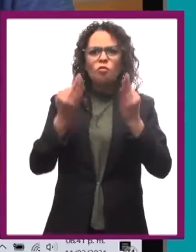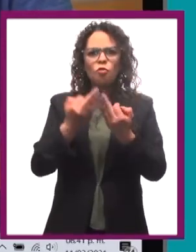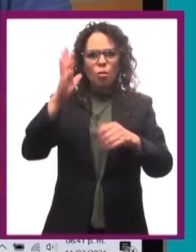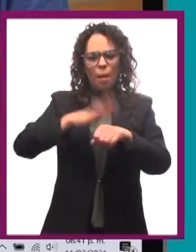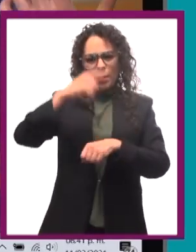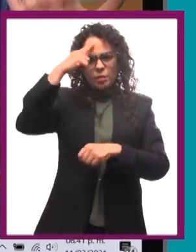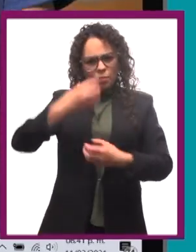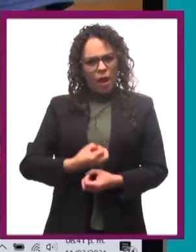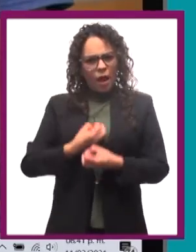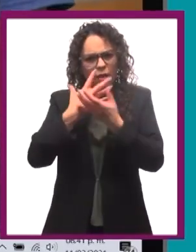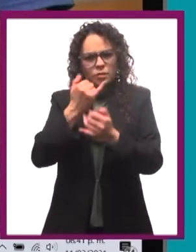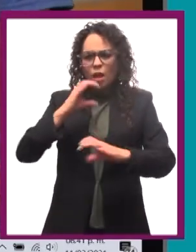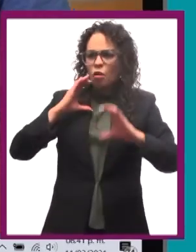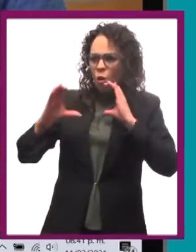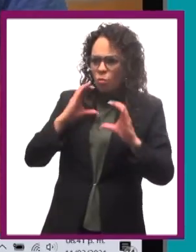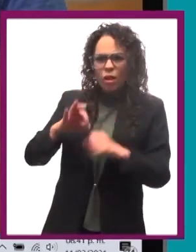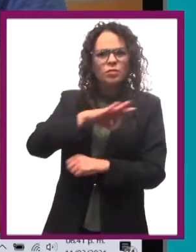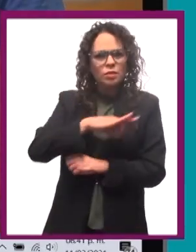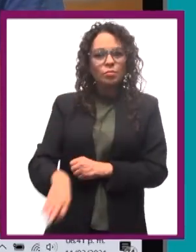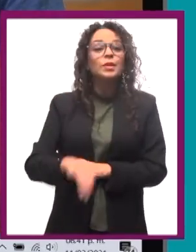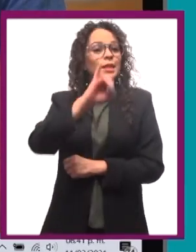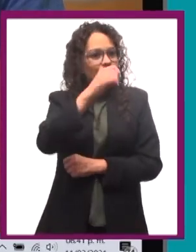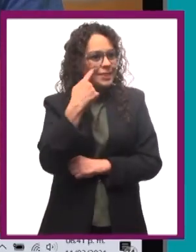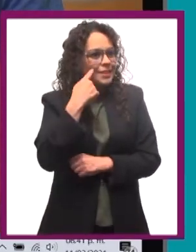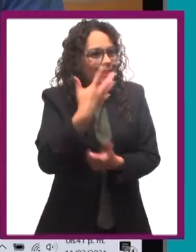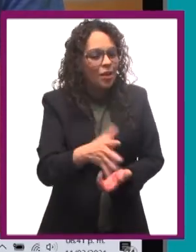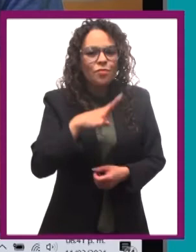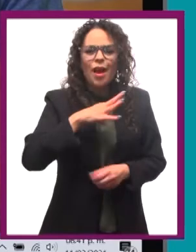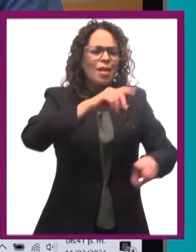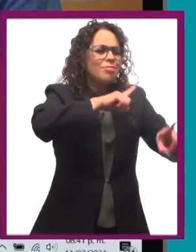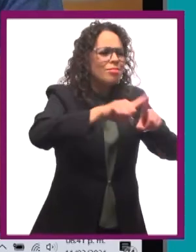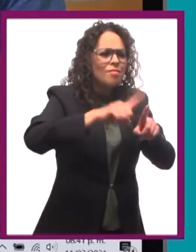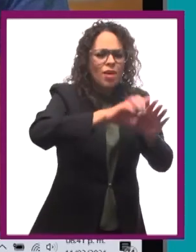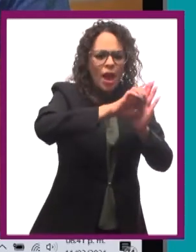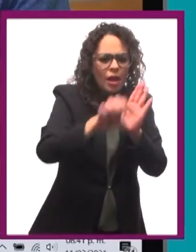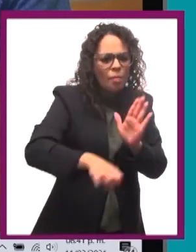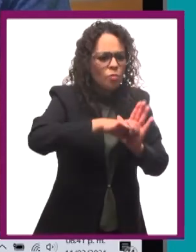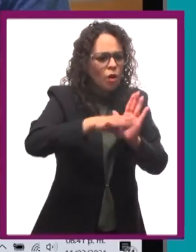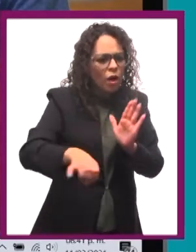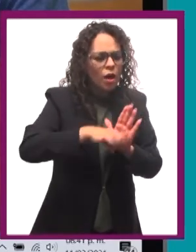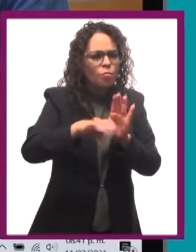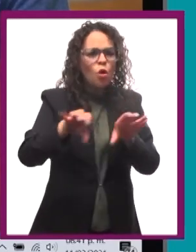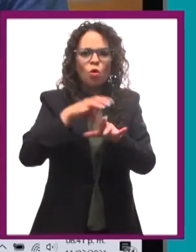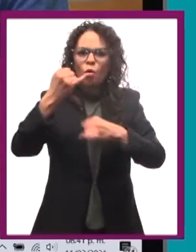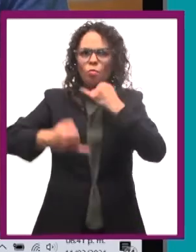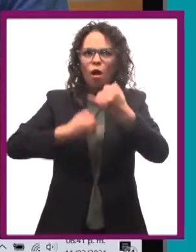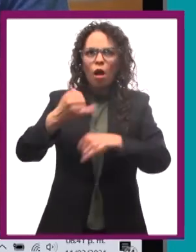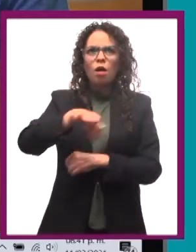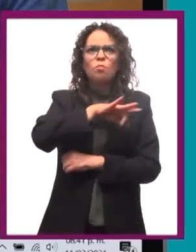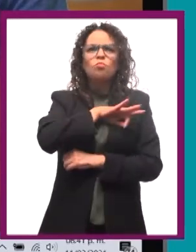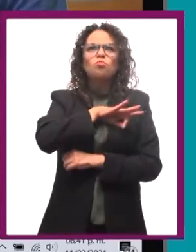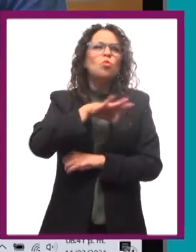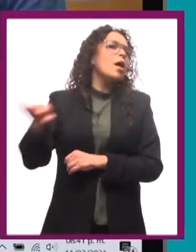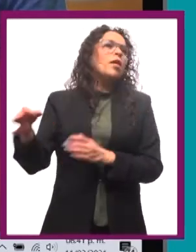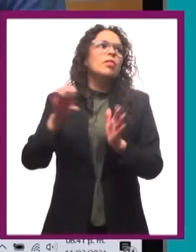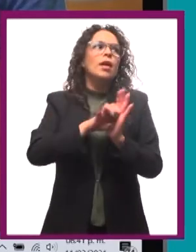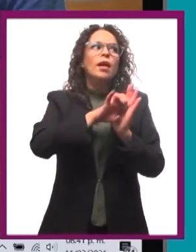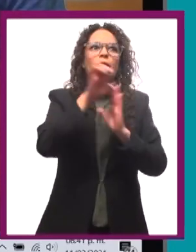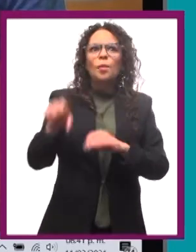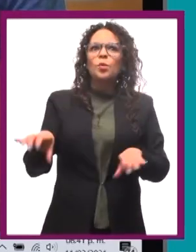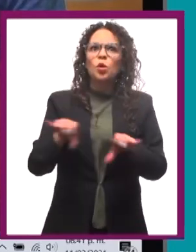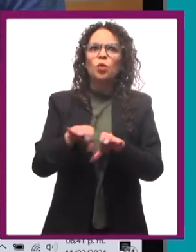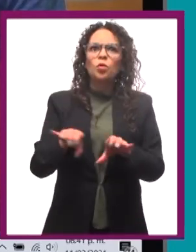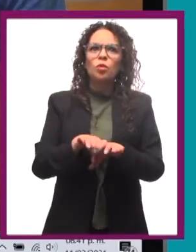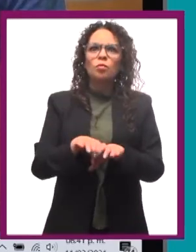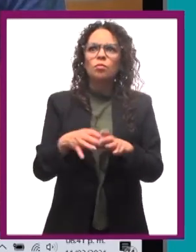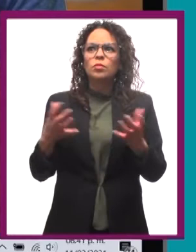de comunicarnos, o sea, de expresarnos. Lo es. Hay un montón de ejemplos de cómo el juego es un vehículo para,